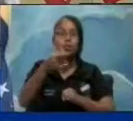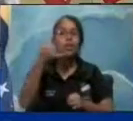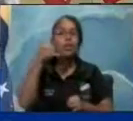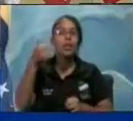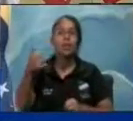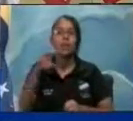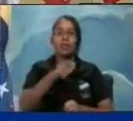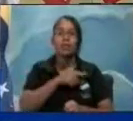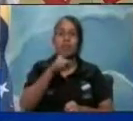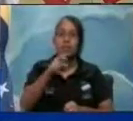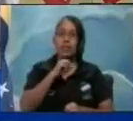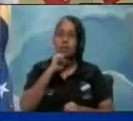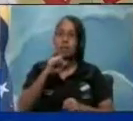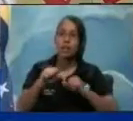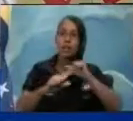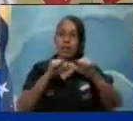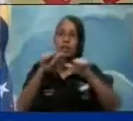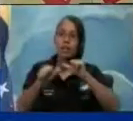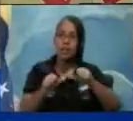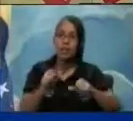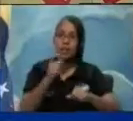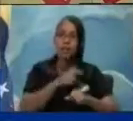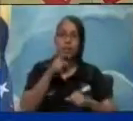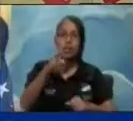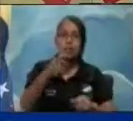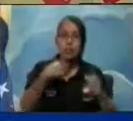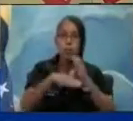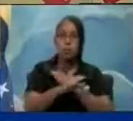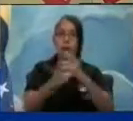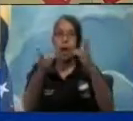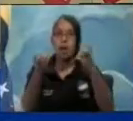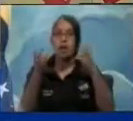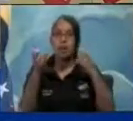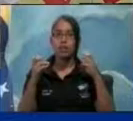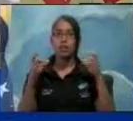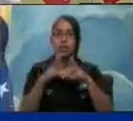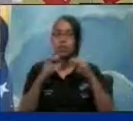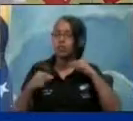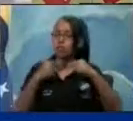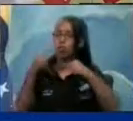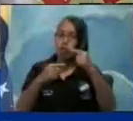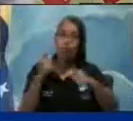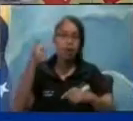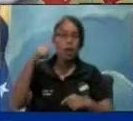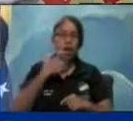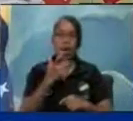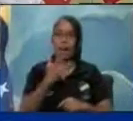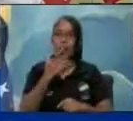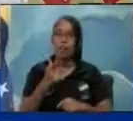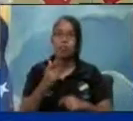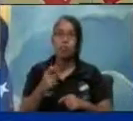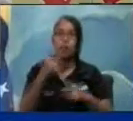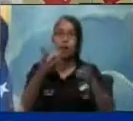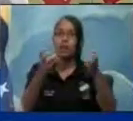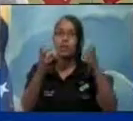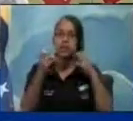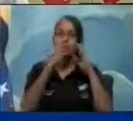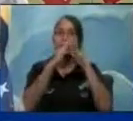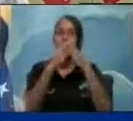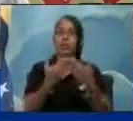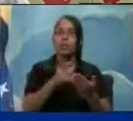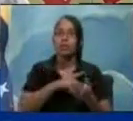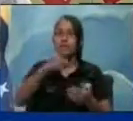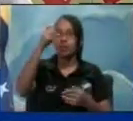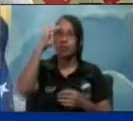de tercera generación, y allí vas a recibir todos los días algo. Vas a recibir palabra de